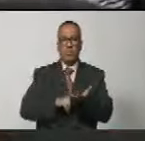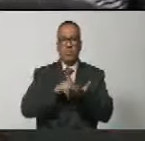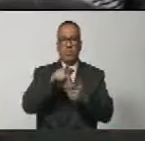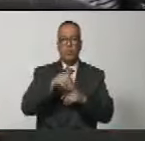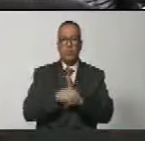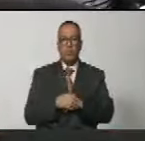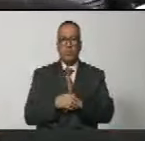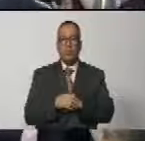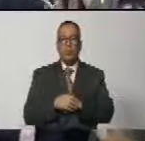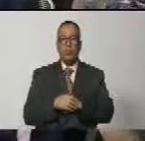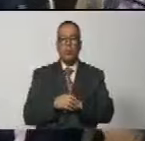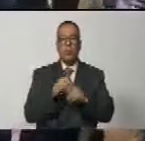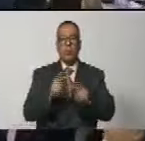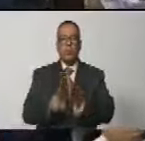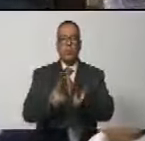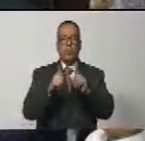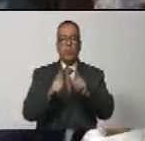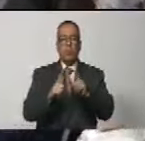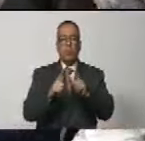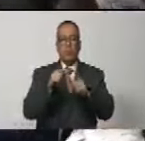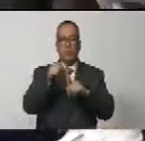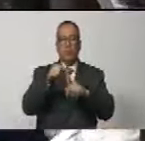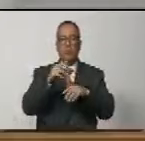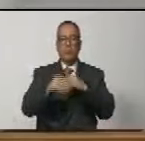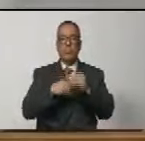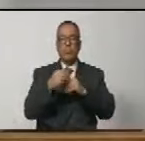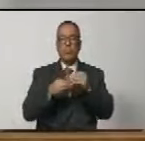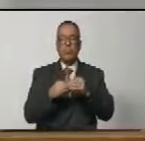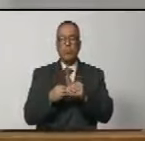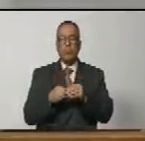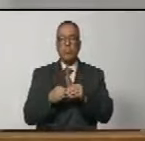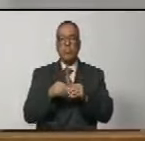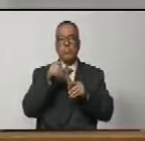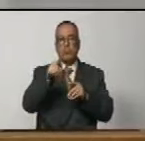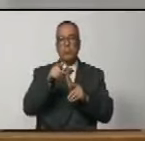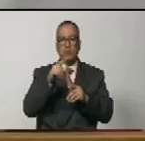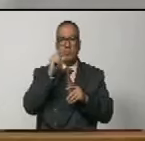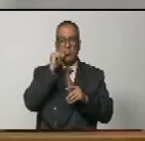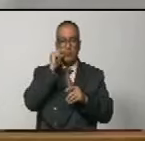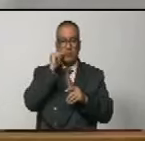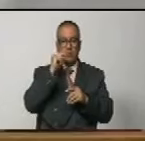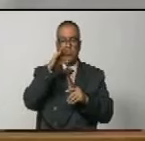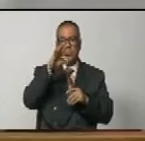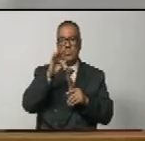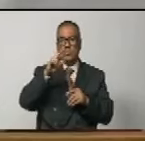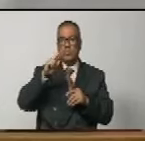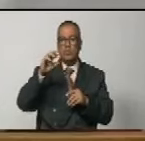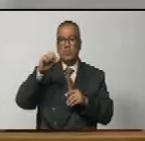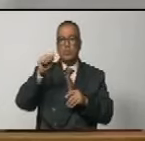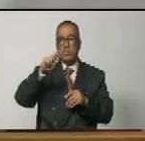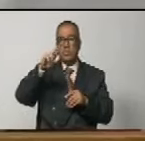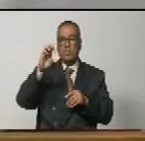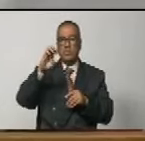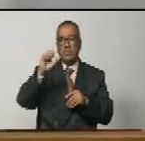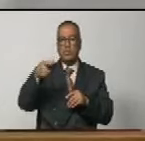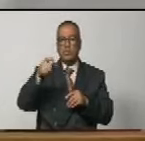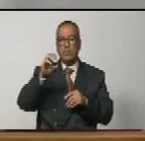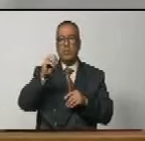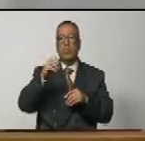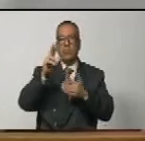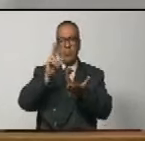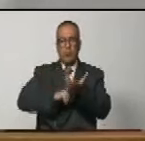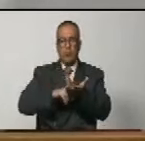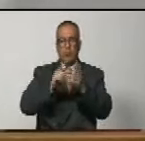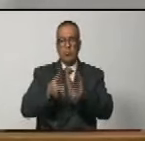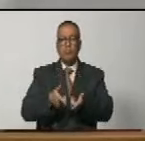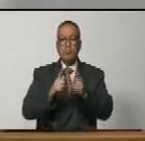aprobado la autorización para el citado ciudadano Franklin Ramírez Araque. Se declara aprobada